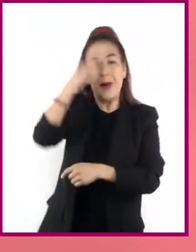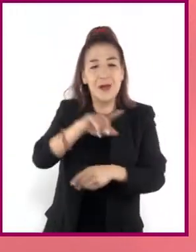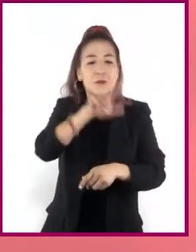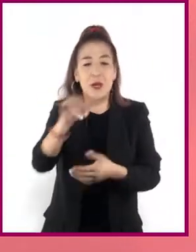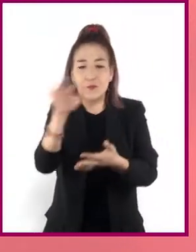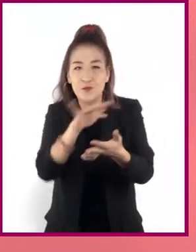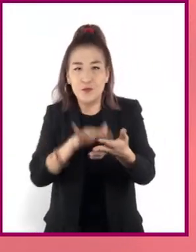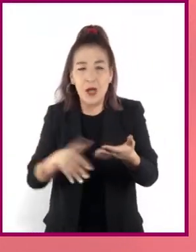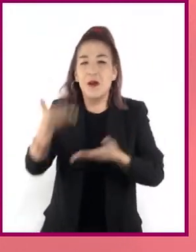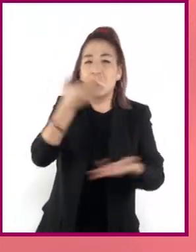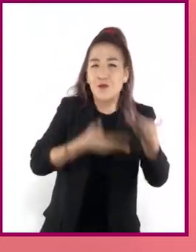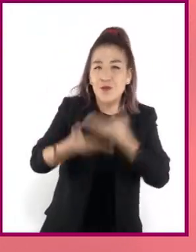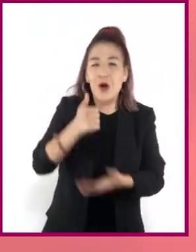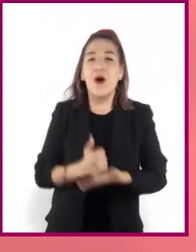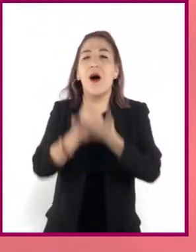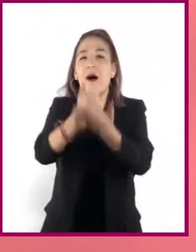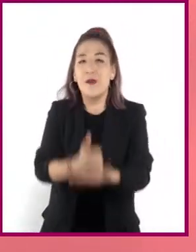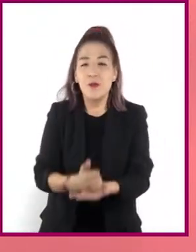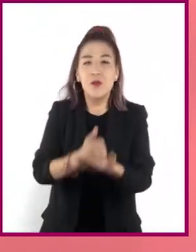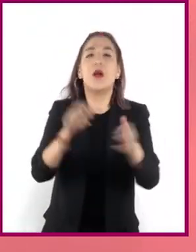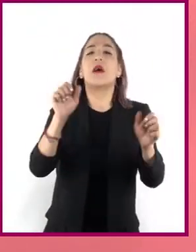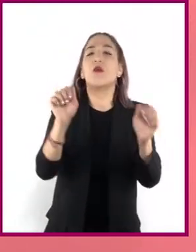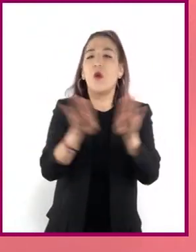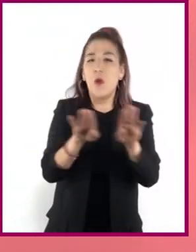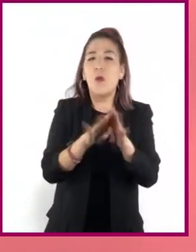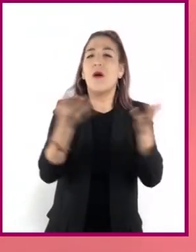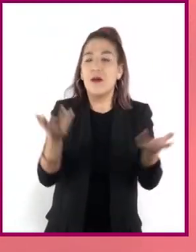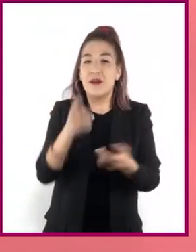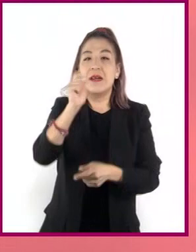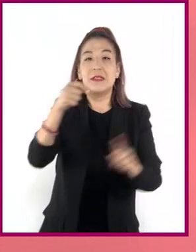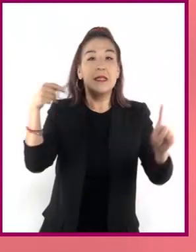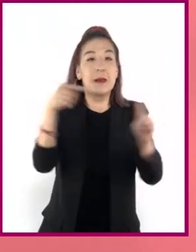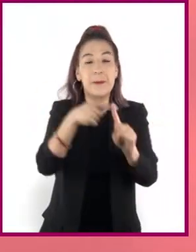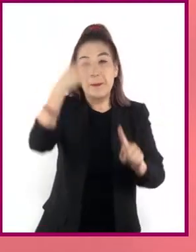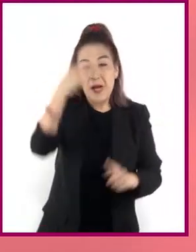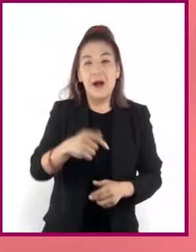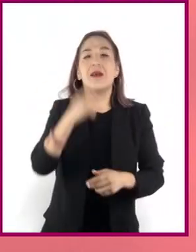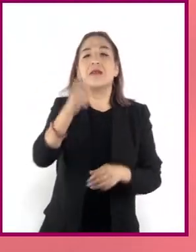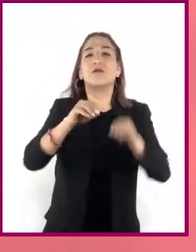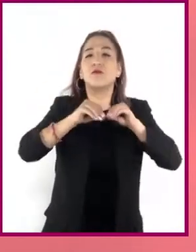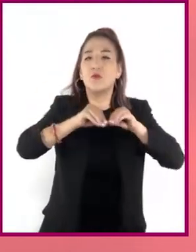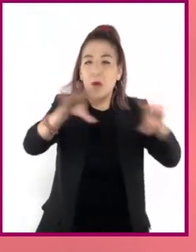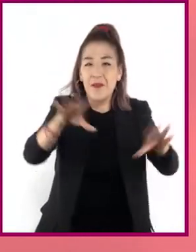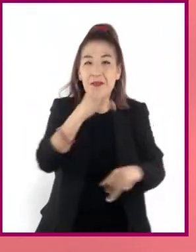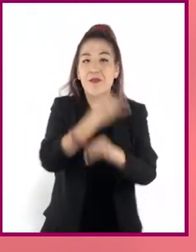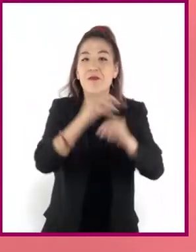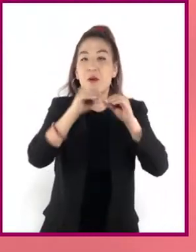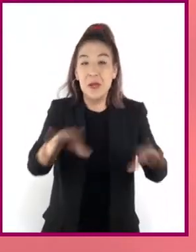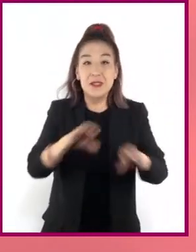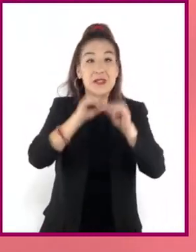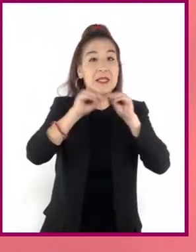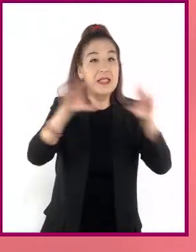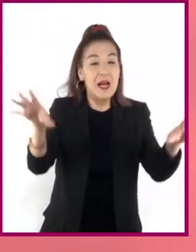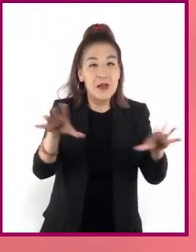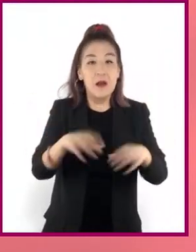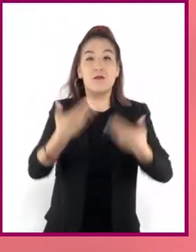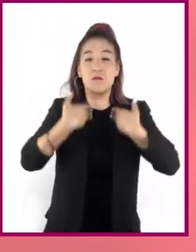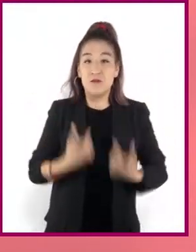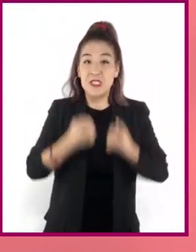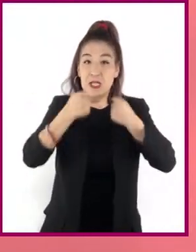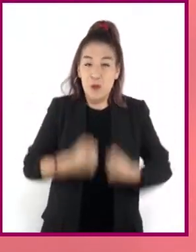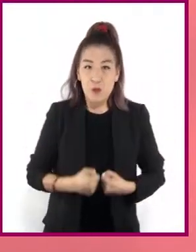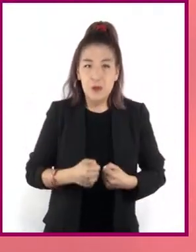edición se realiza entre ambas partes con la finalidad de publicar un texto claro conciso